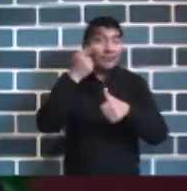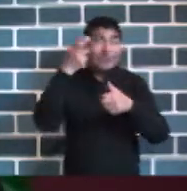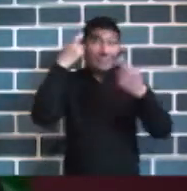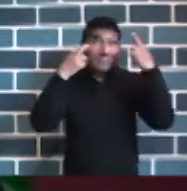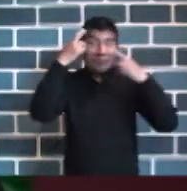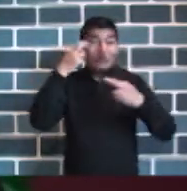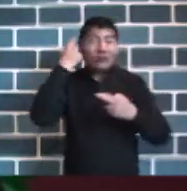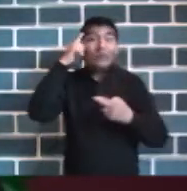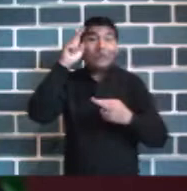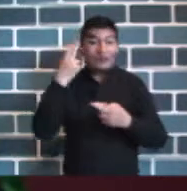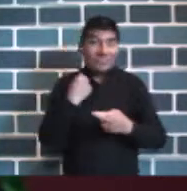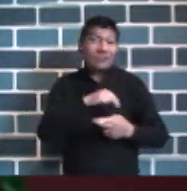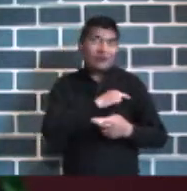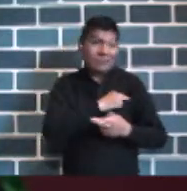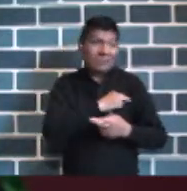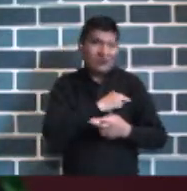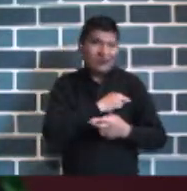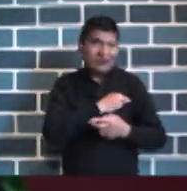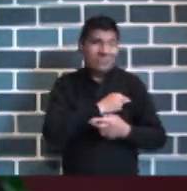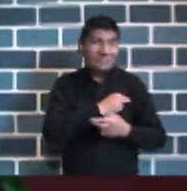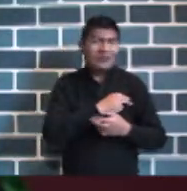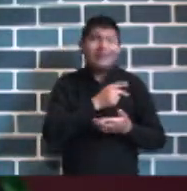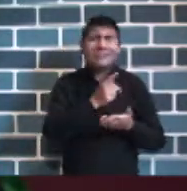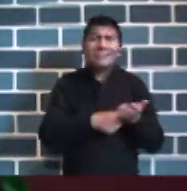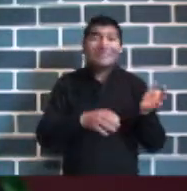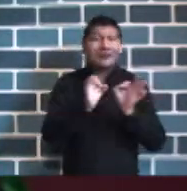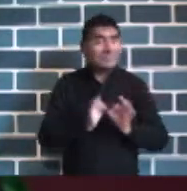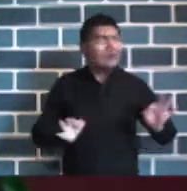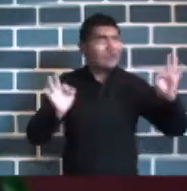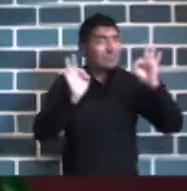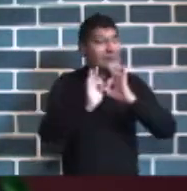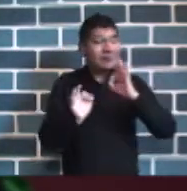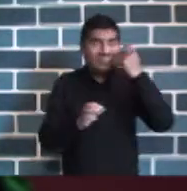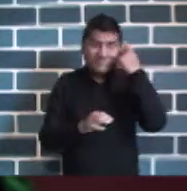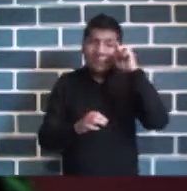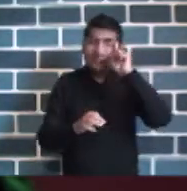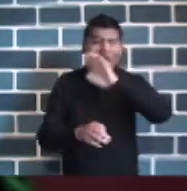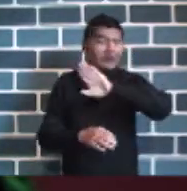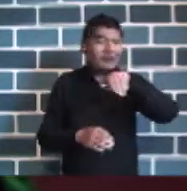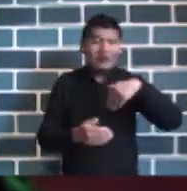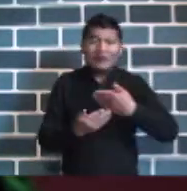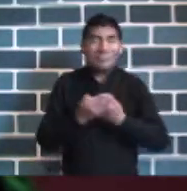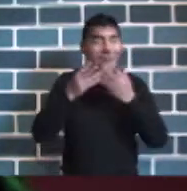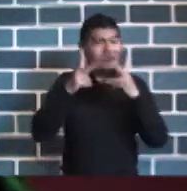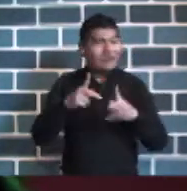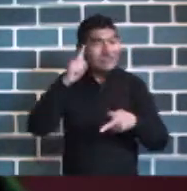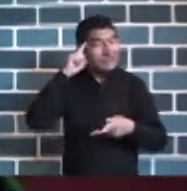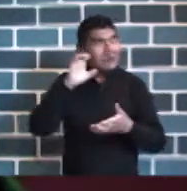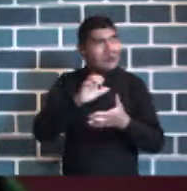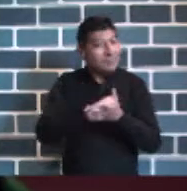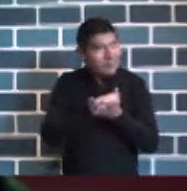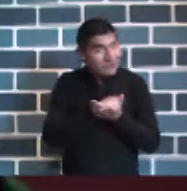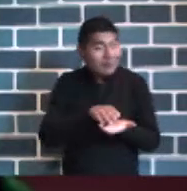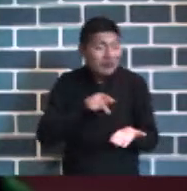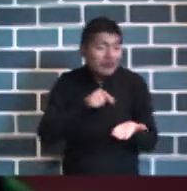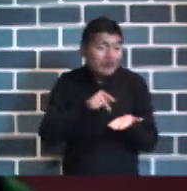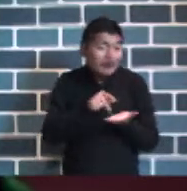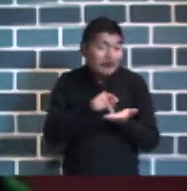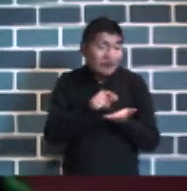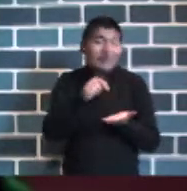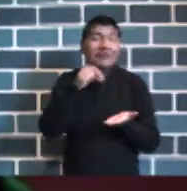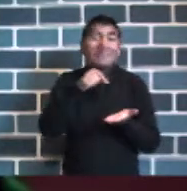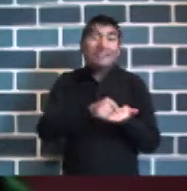para nosotros qué importante es para todos para todo creyente cultivar esa